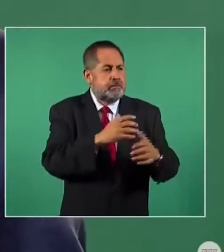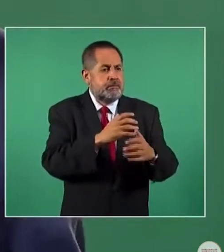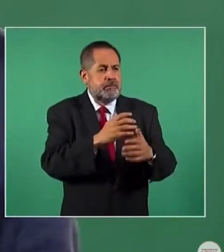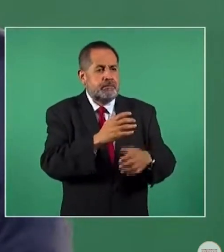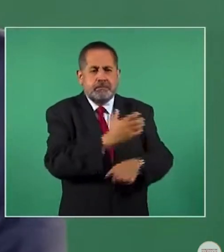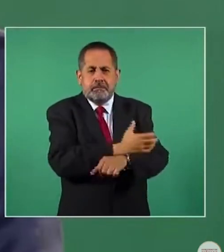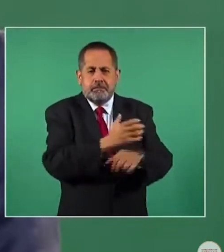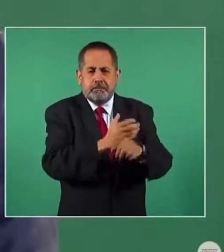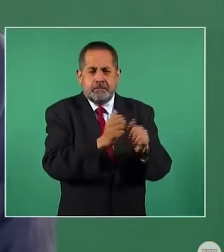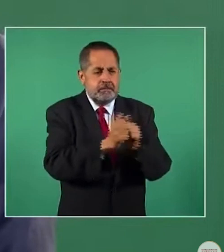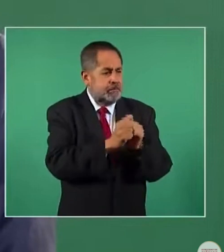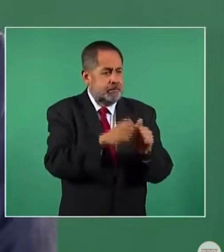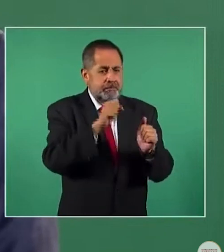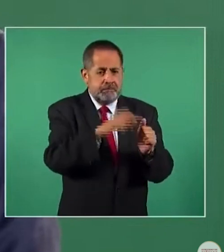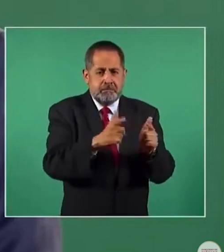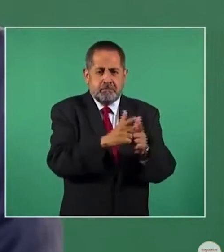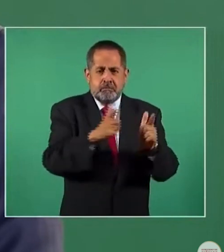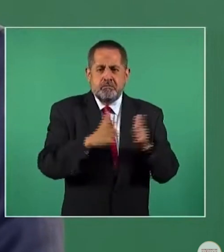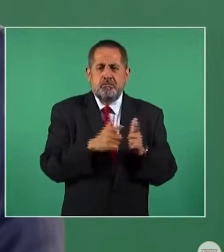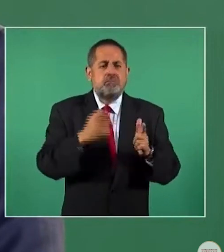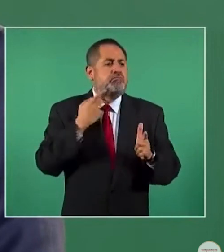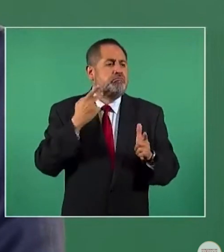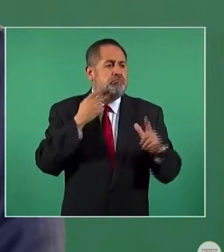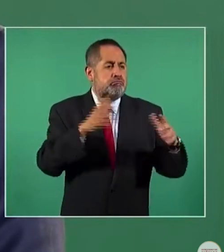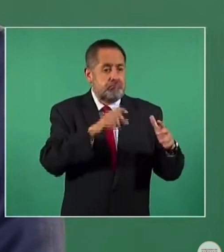compañeros de partido,